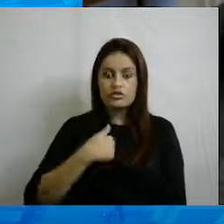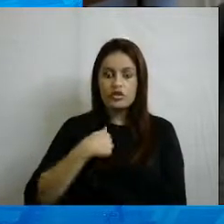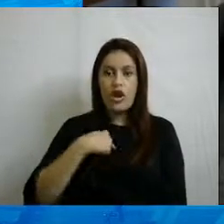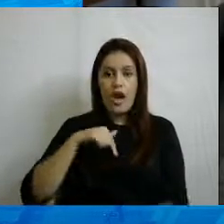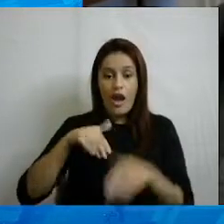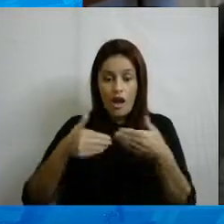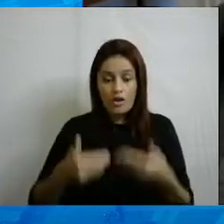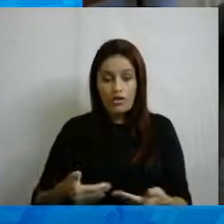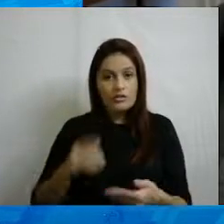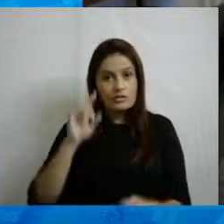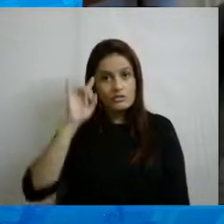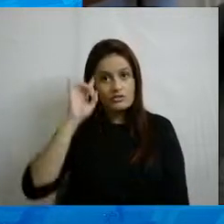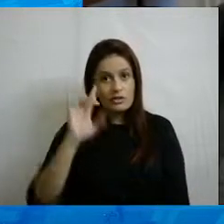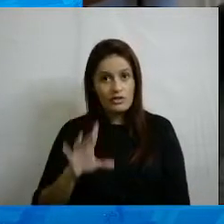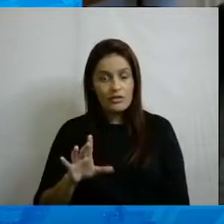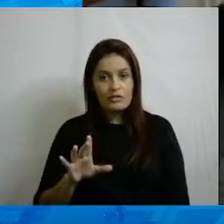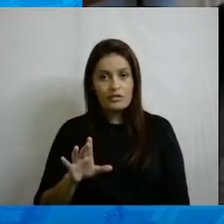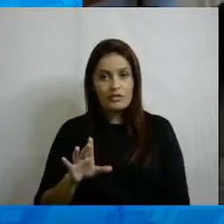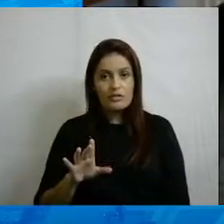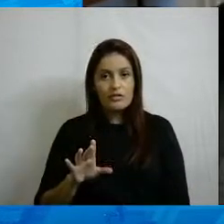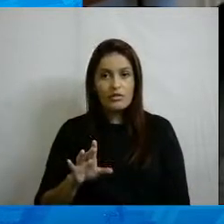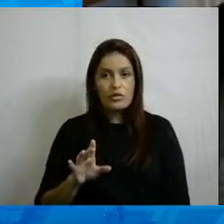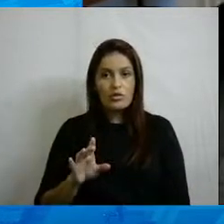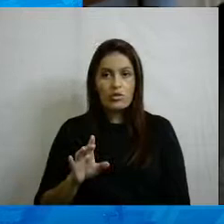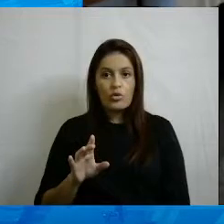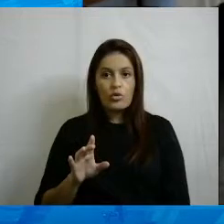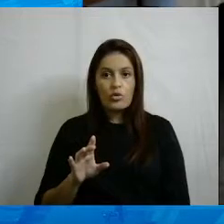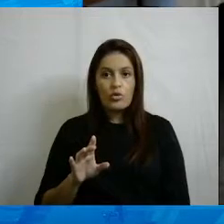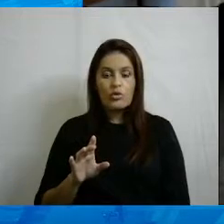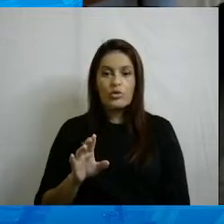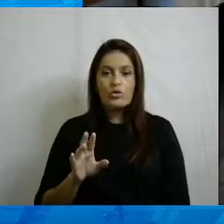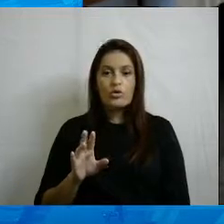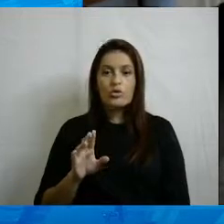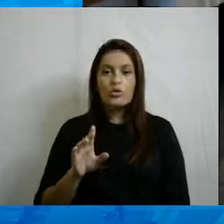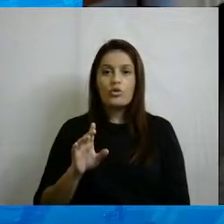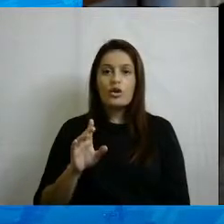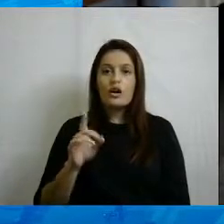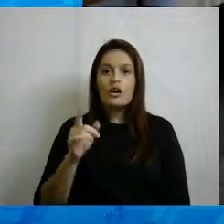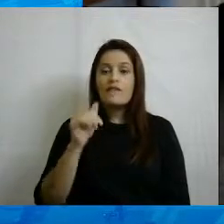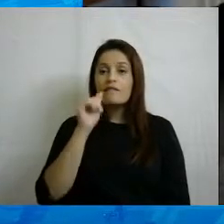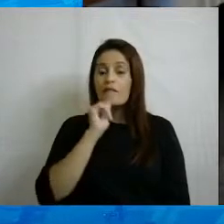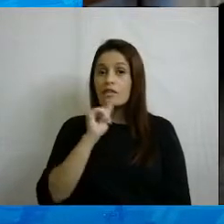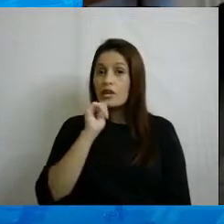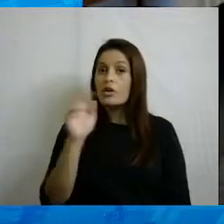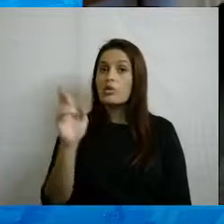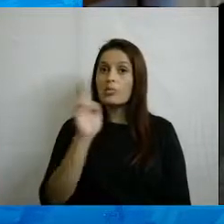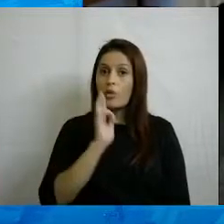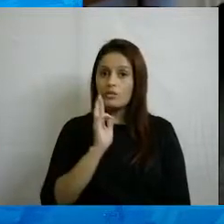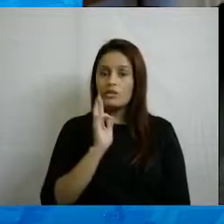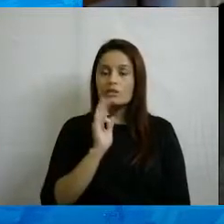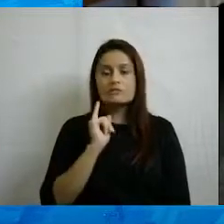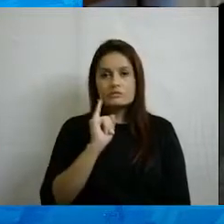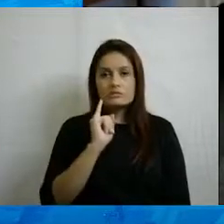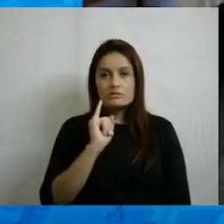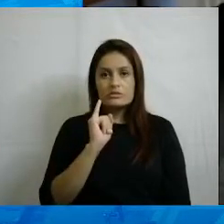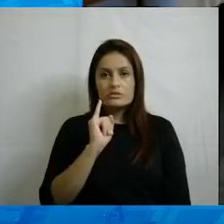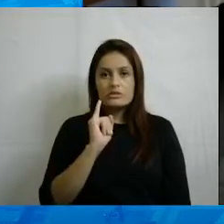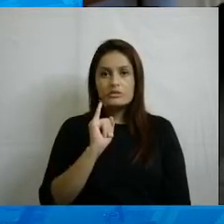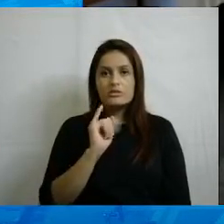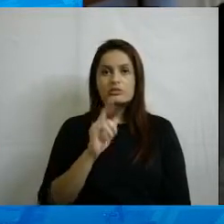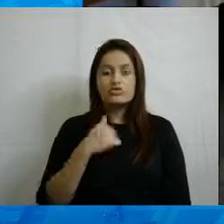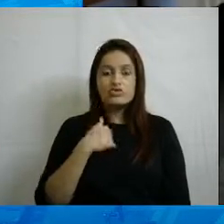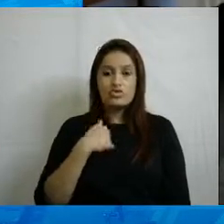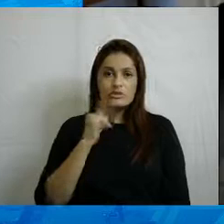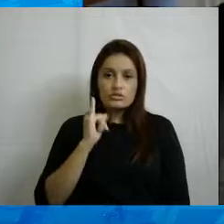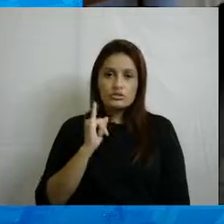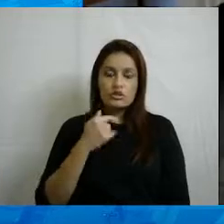enterando o de una falta de atención oportuna o de una respuesta oportuna. Yo creo que eso efectivamente lo tomo, lo